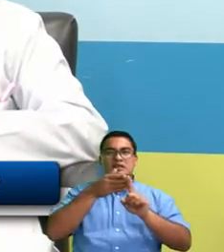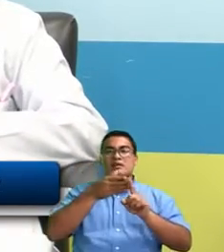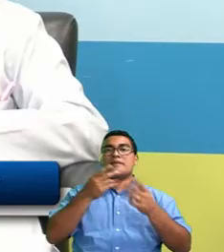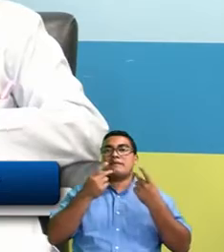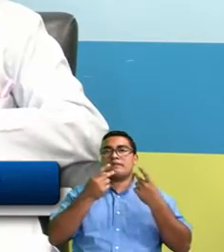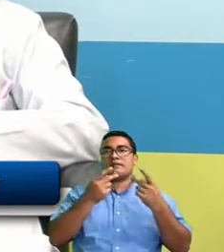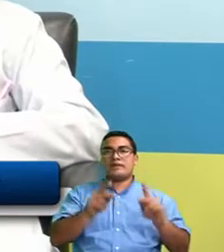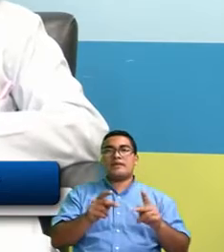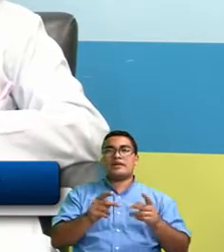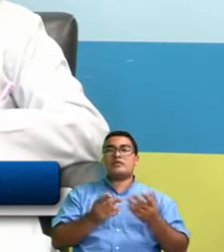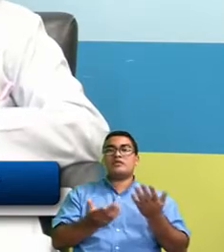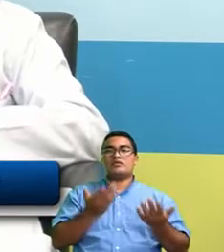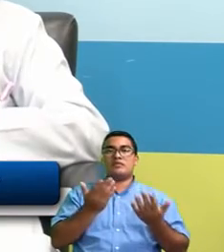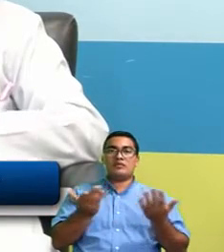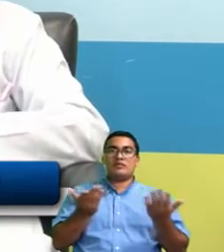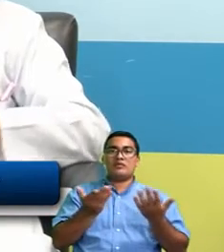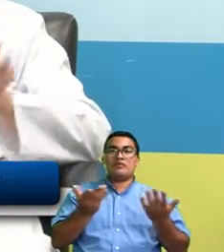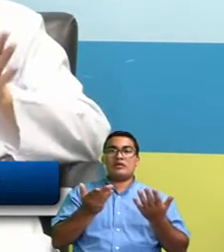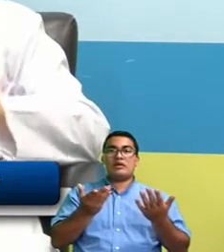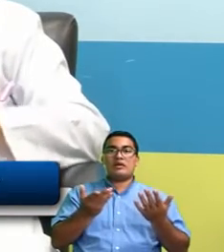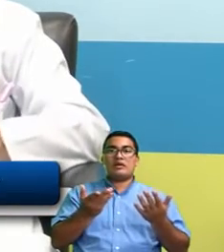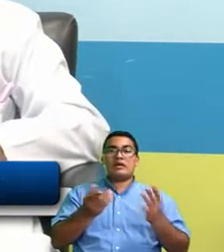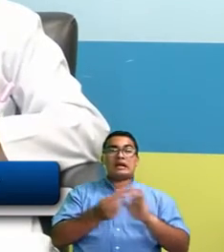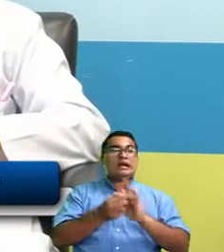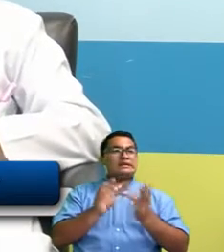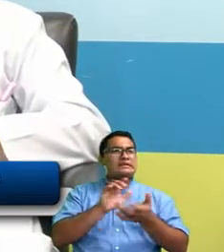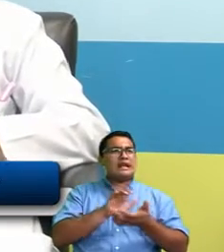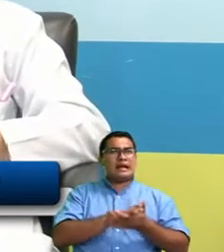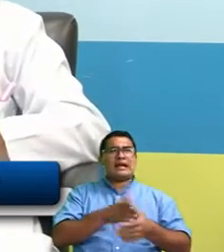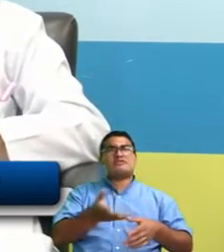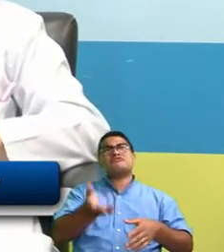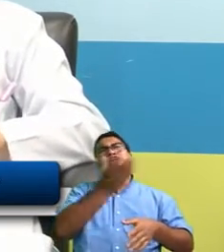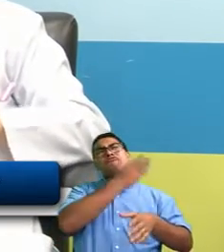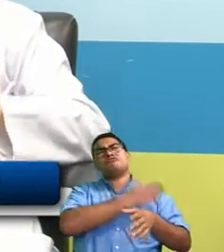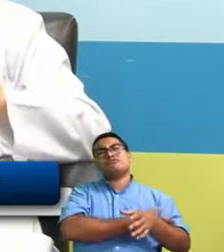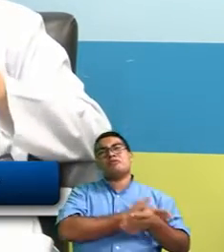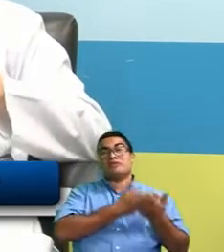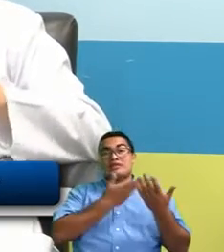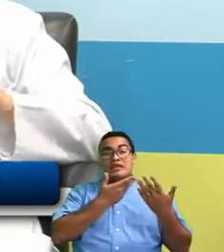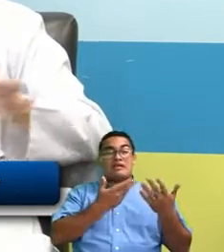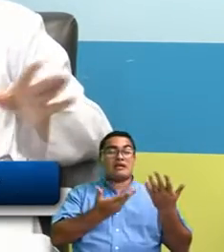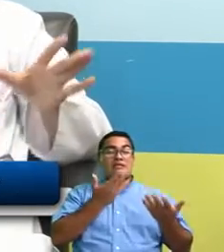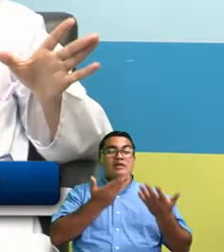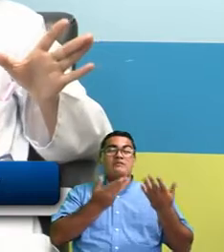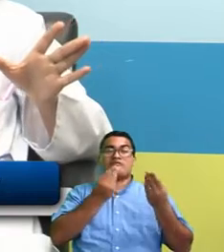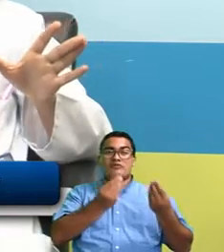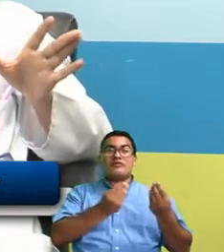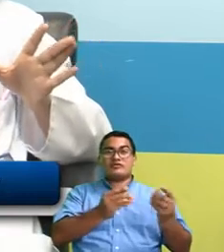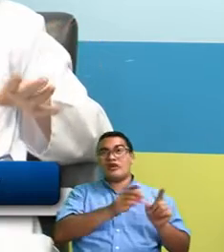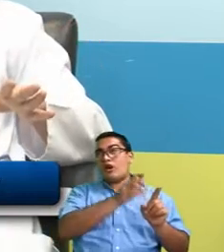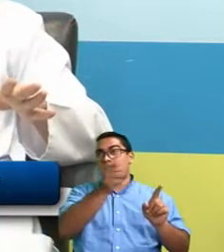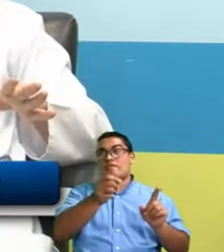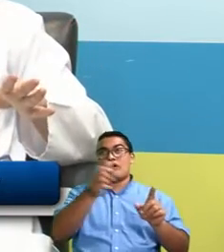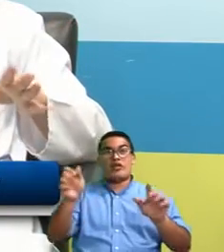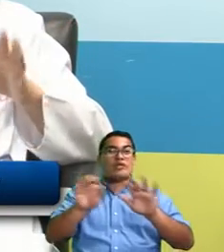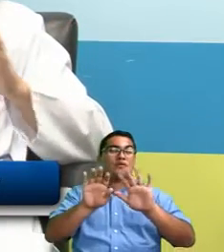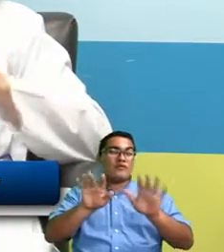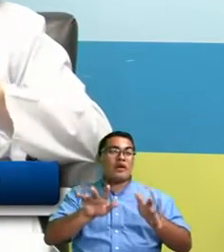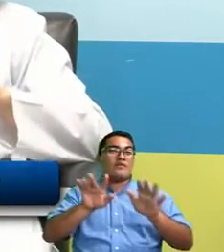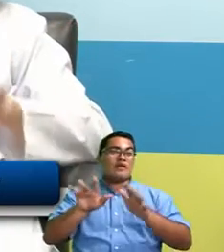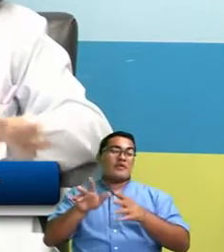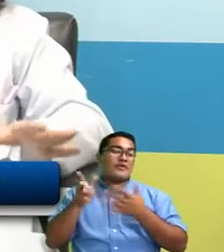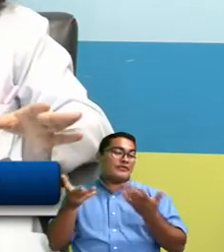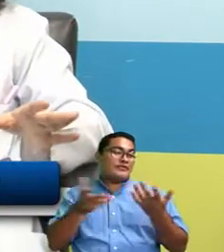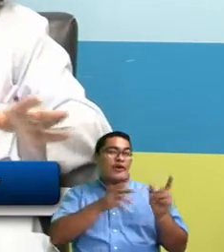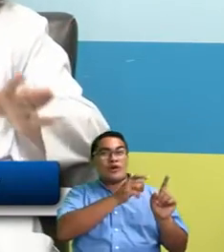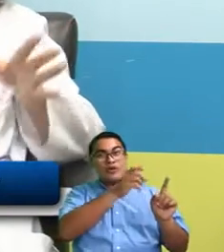pero antes que se casara, antes que sentara cabeza, como dice la gente, tal vez tuvo múltiples parejas sexuales y tal vez